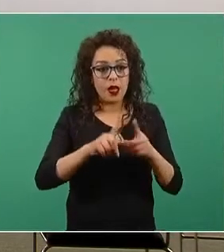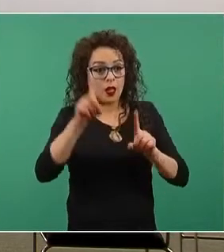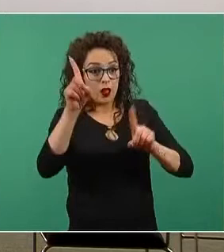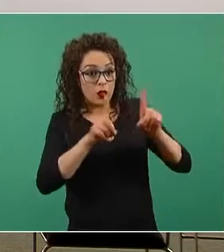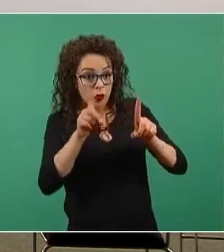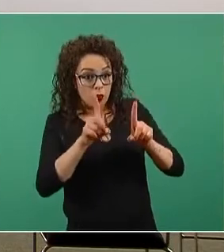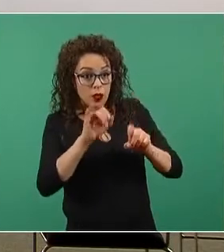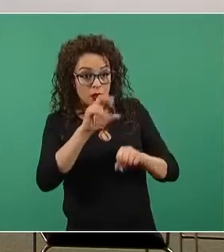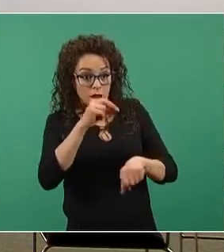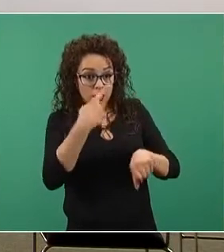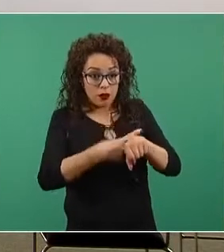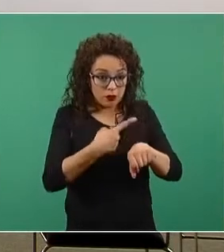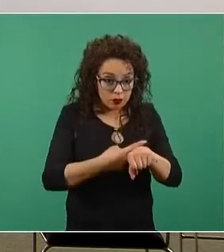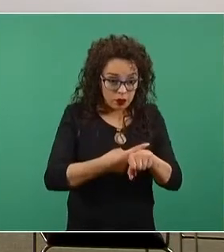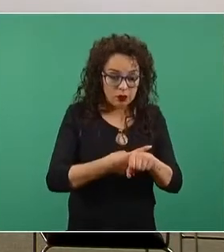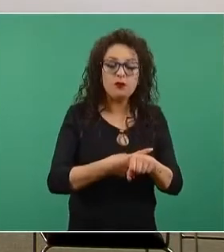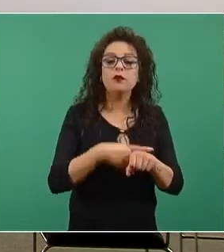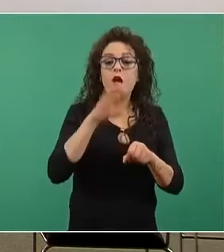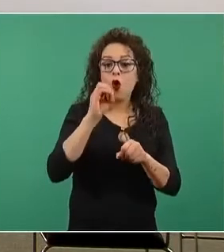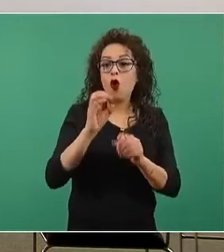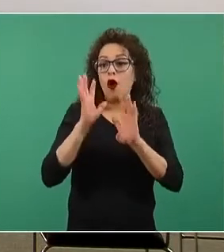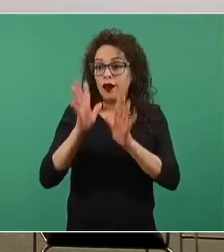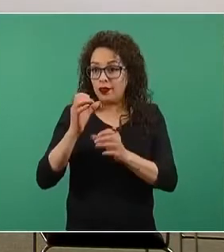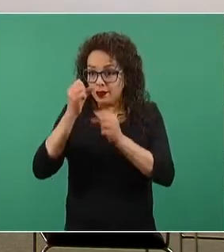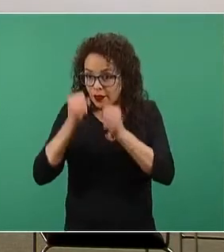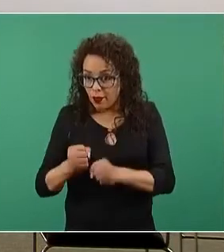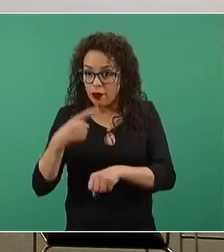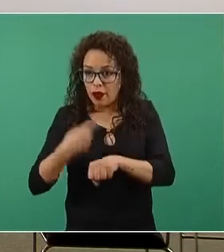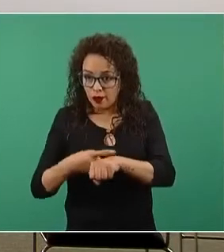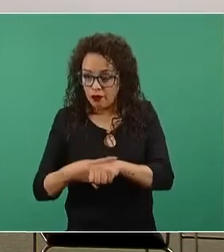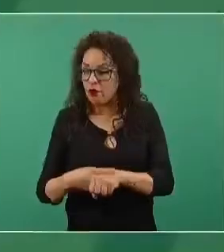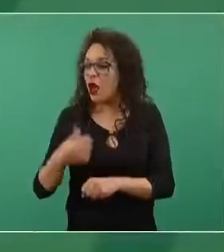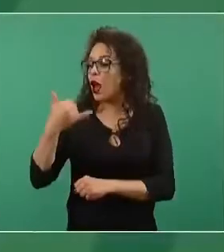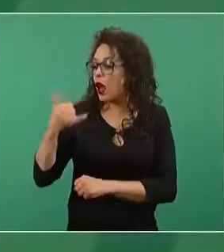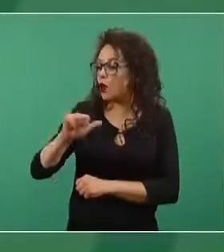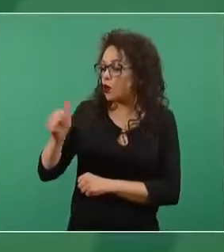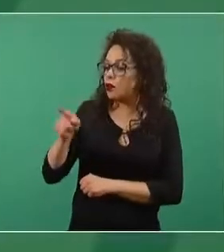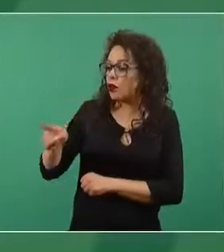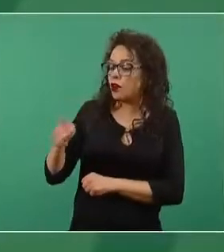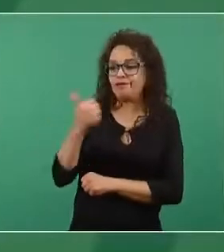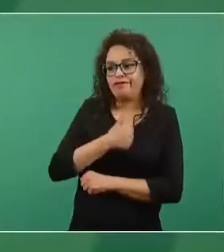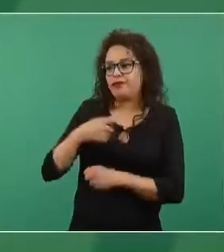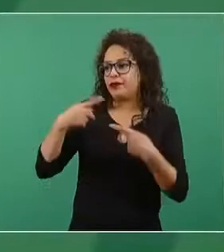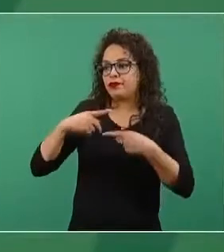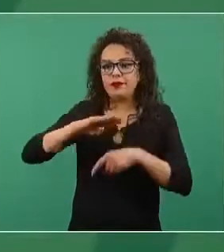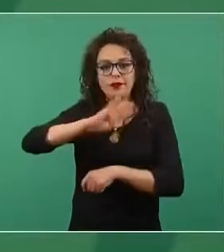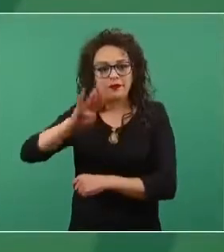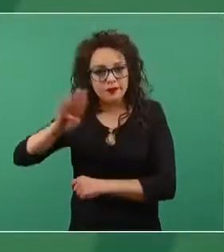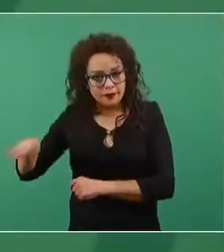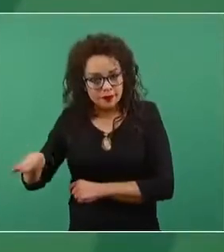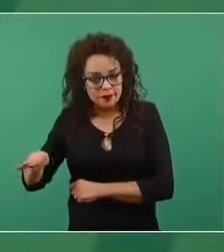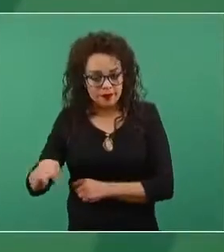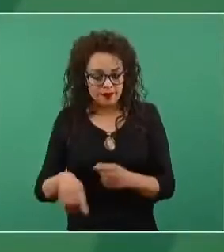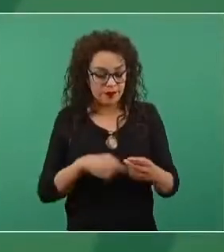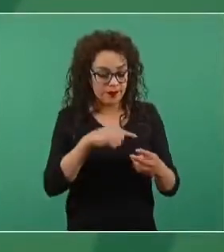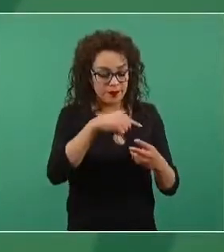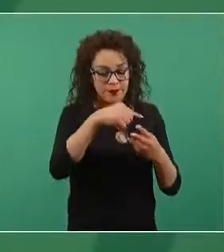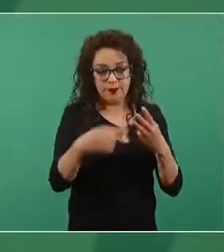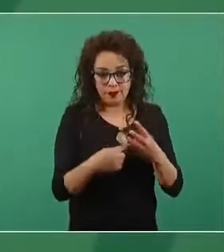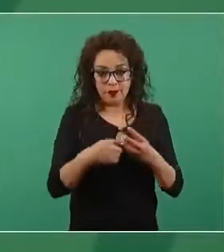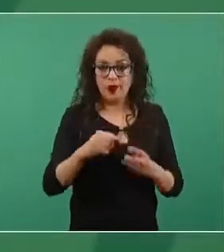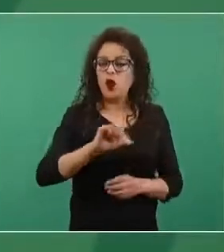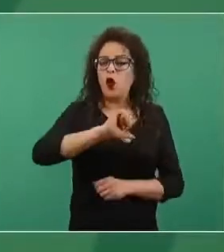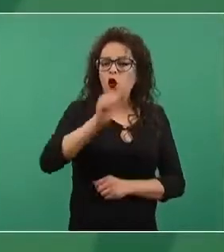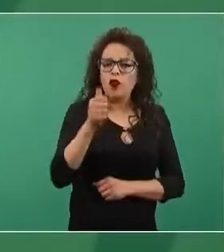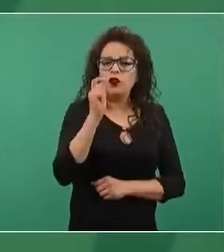pues las defunciones, las lamentables defunciones. El siguiente componente es el avance de la estrategia de vacunación, ¿no? Cómo se ha distribuido